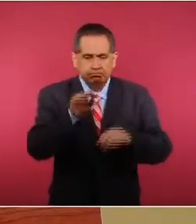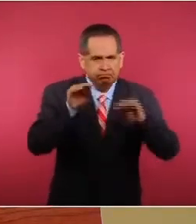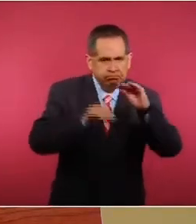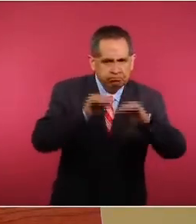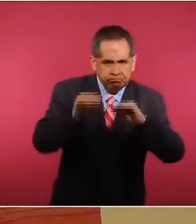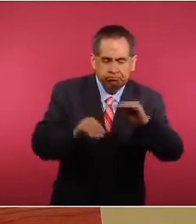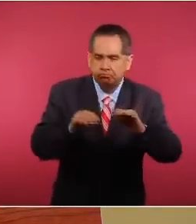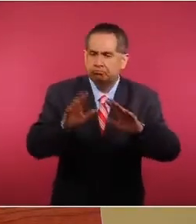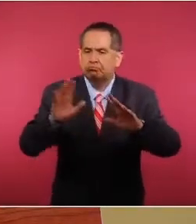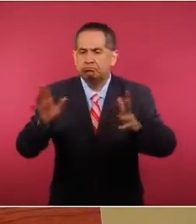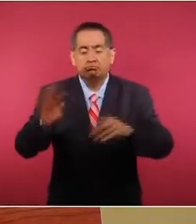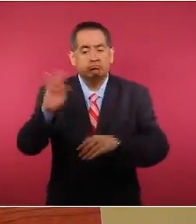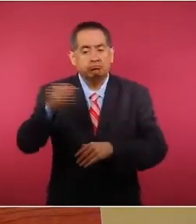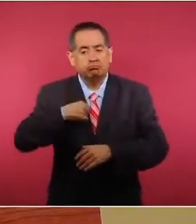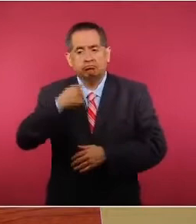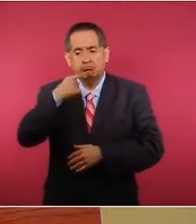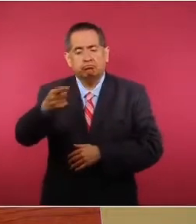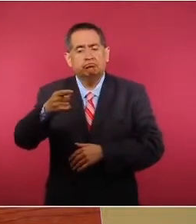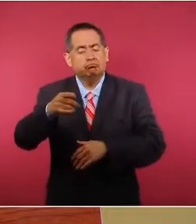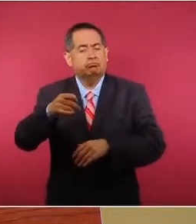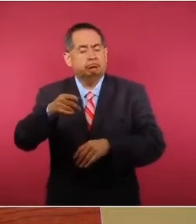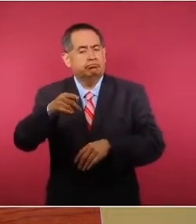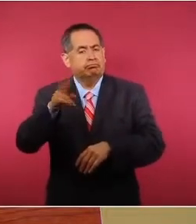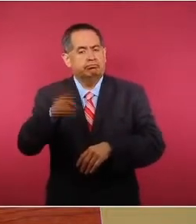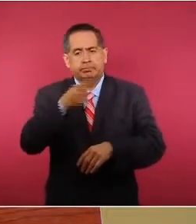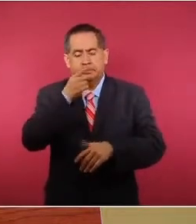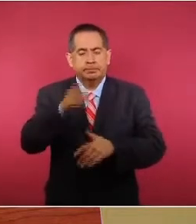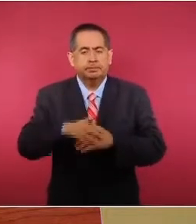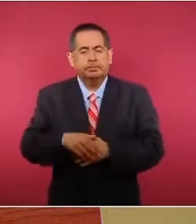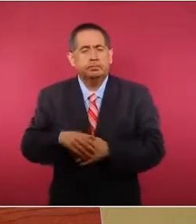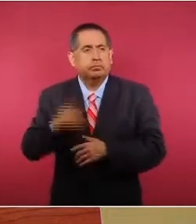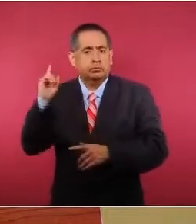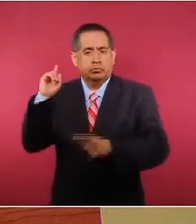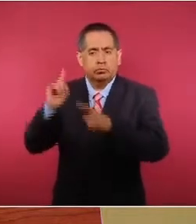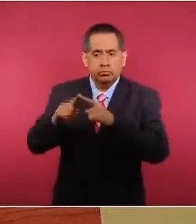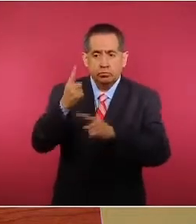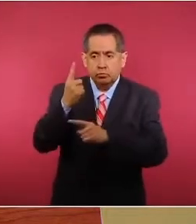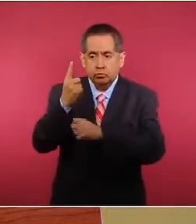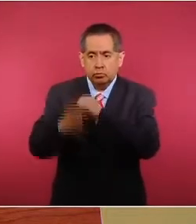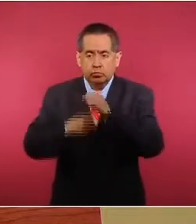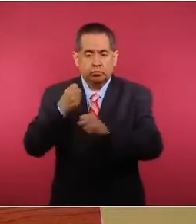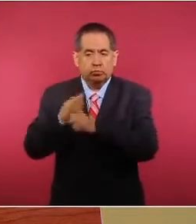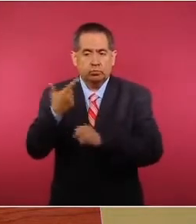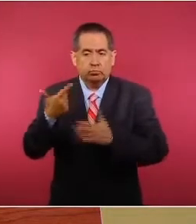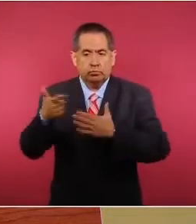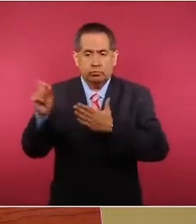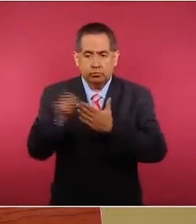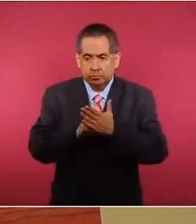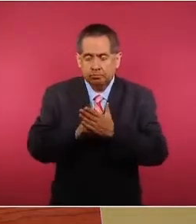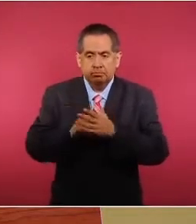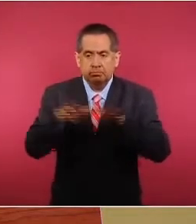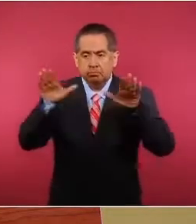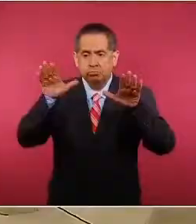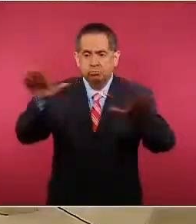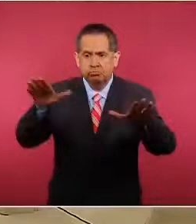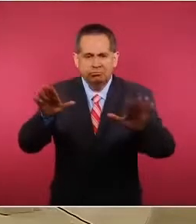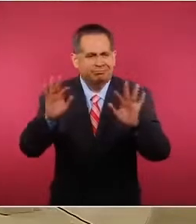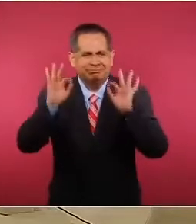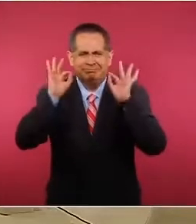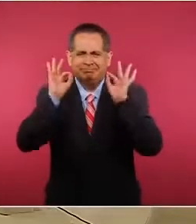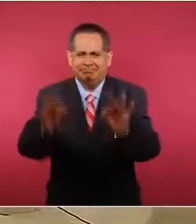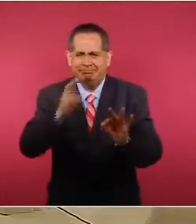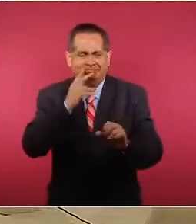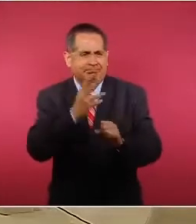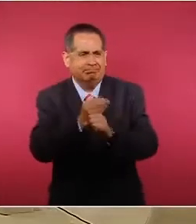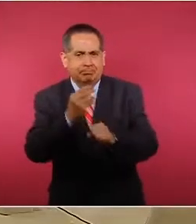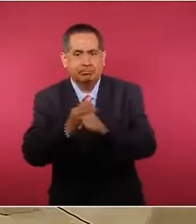atrevería a decir que transcurrido un año y siete meses, la aeronave se encuentra en mejores condiciones